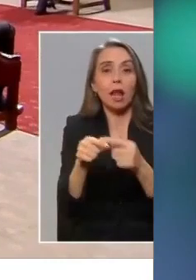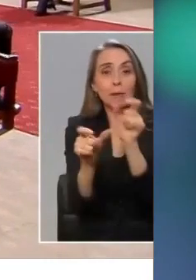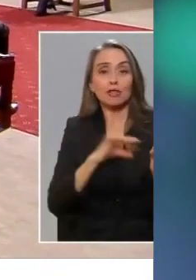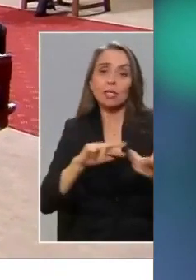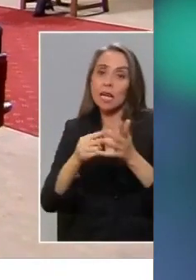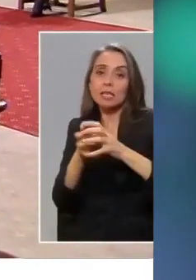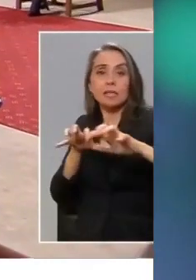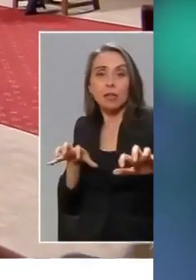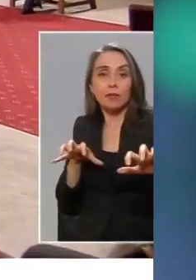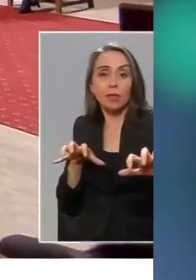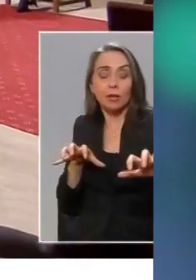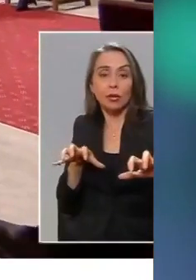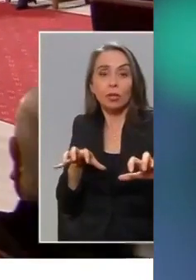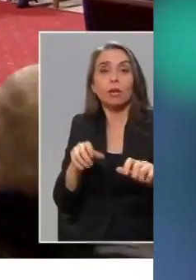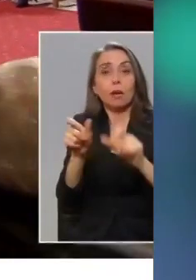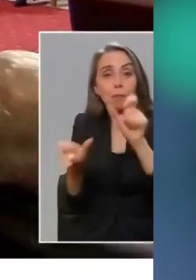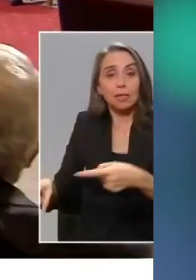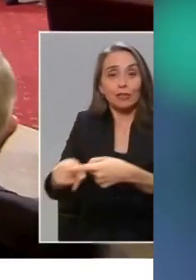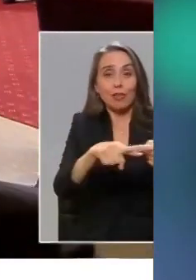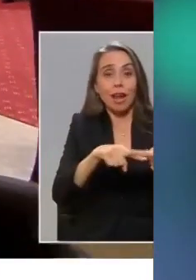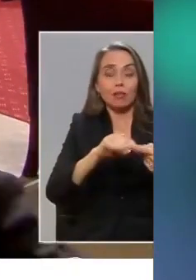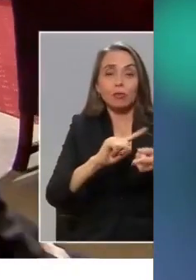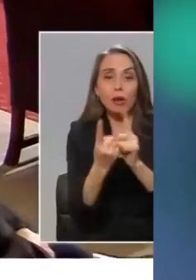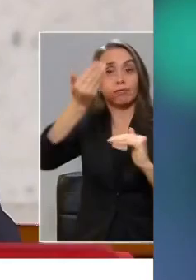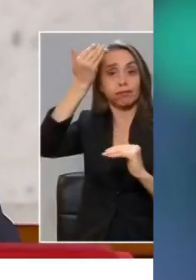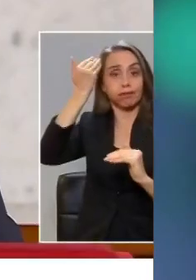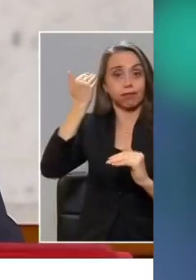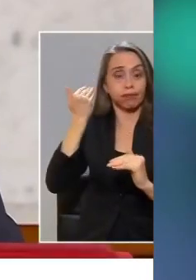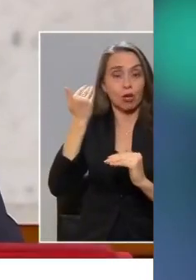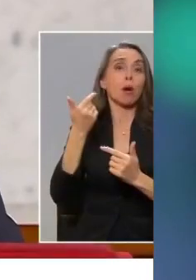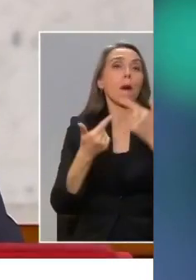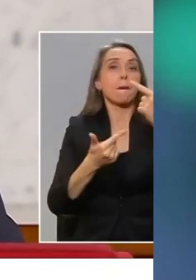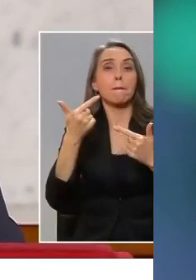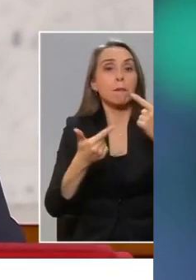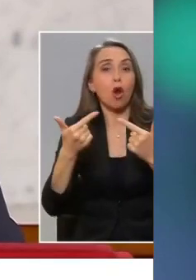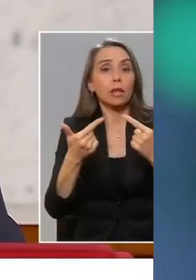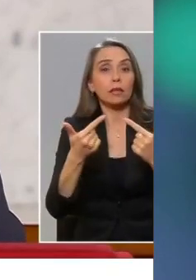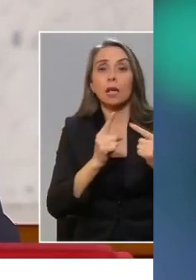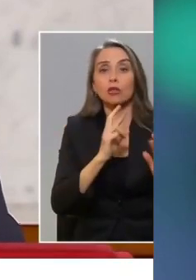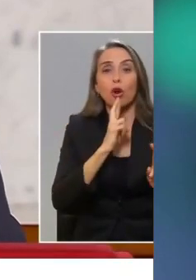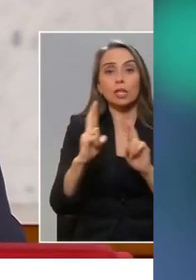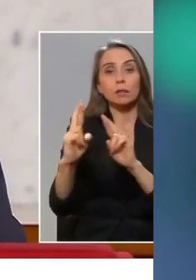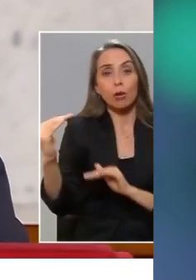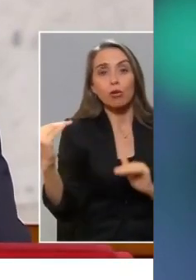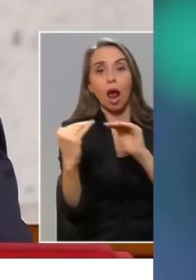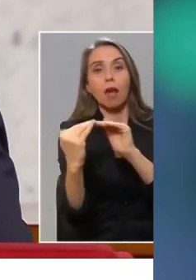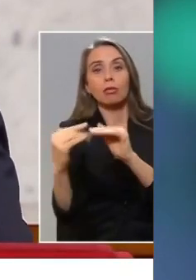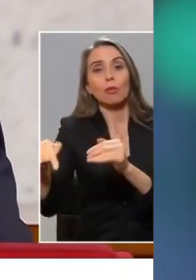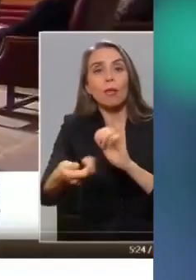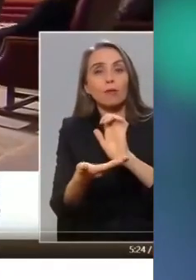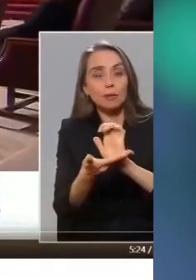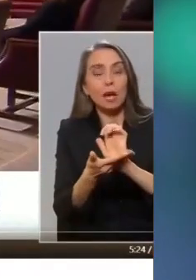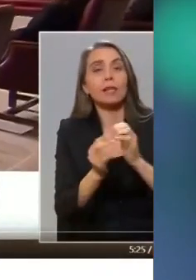pública de sebastián piñera que se realizó este martes desde valparaíso y en el que repasó lo que han sido los hitos de su mandato y